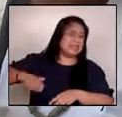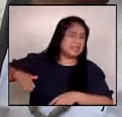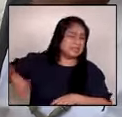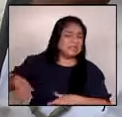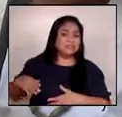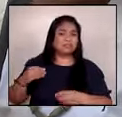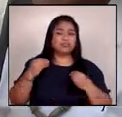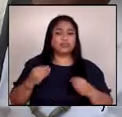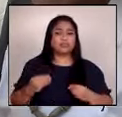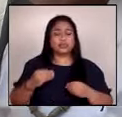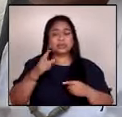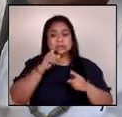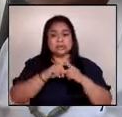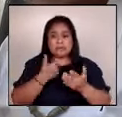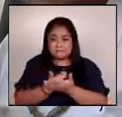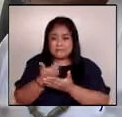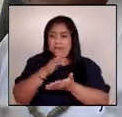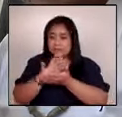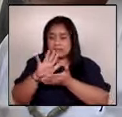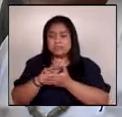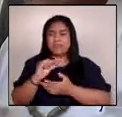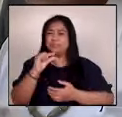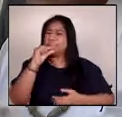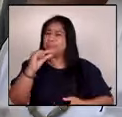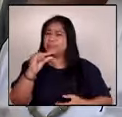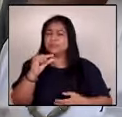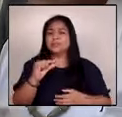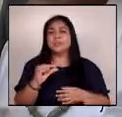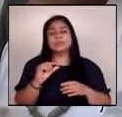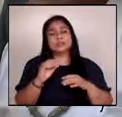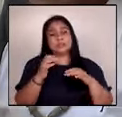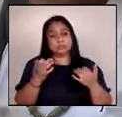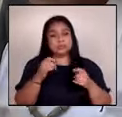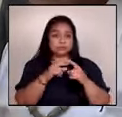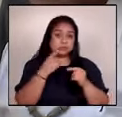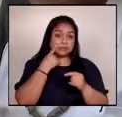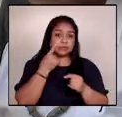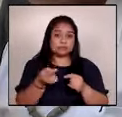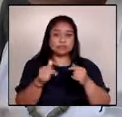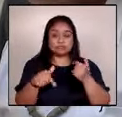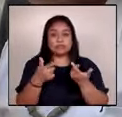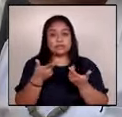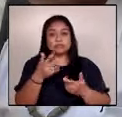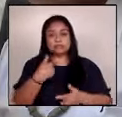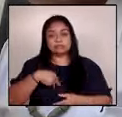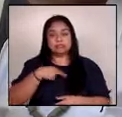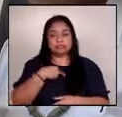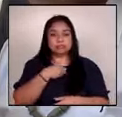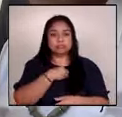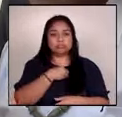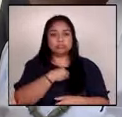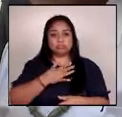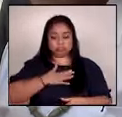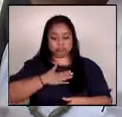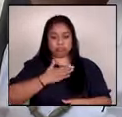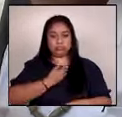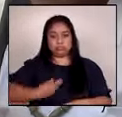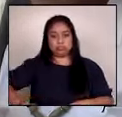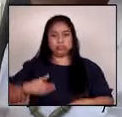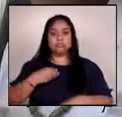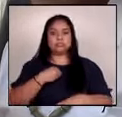donde menos se ha invertido en infraestructura para el desarrollo, y que es la intención de mi gobierno